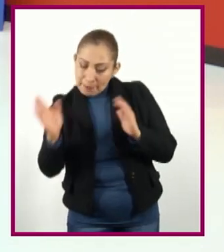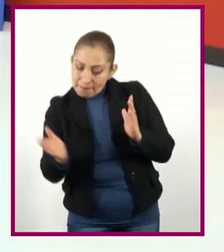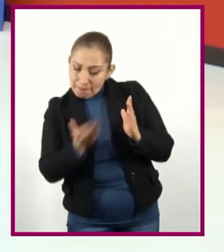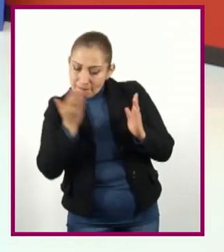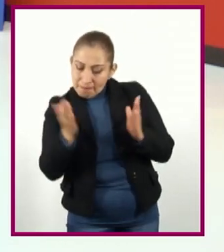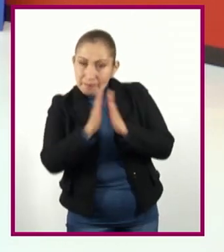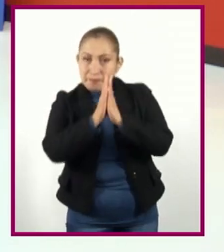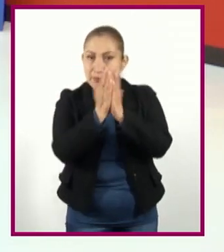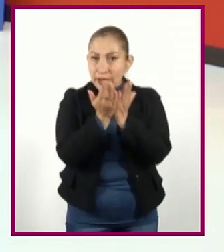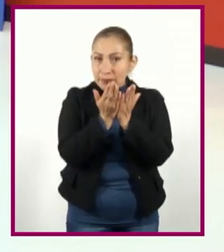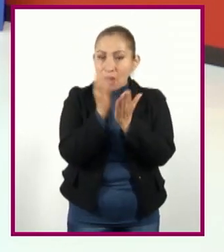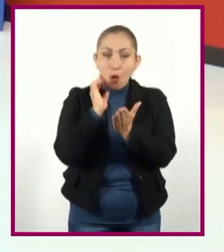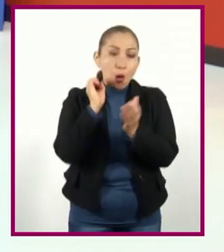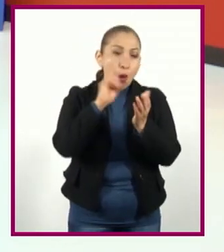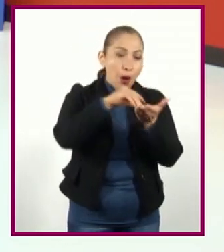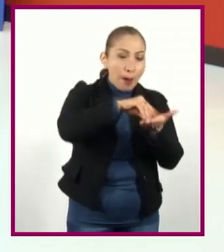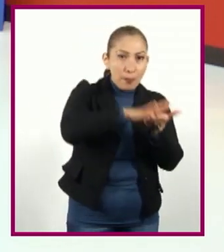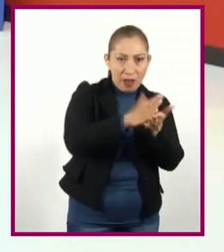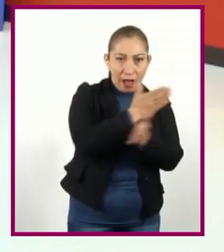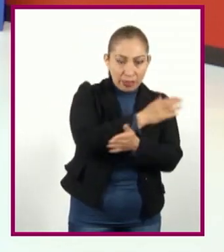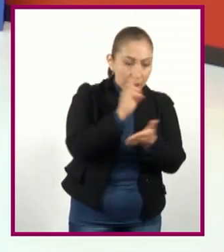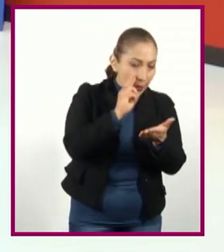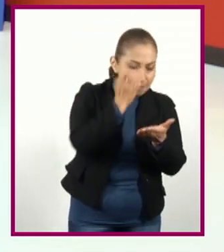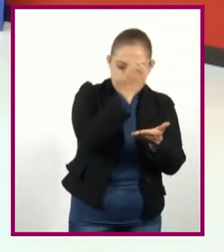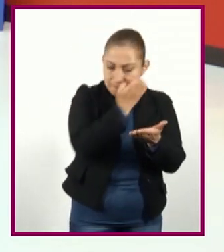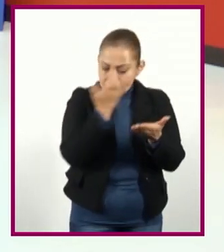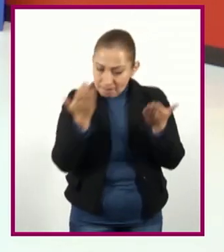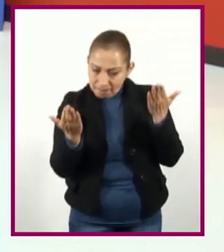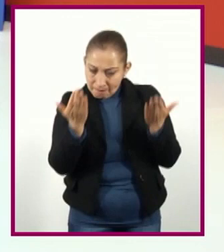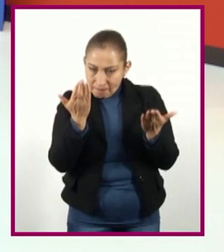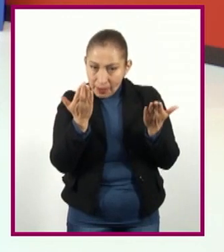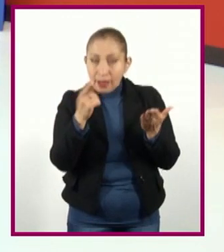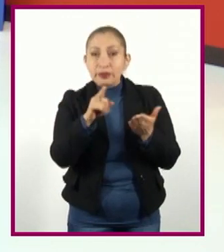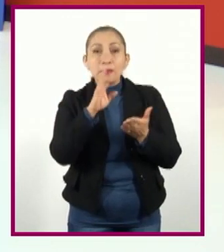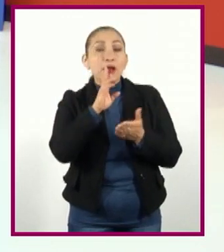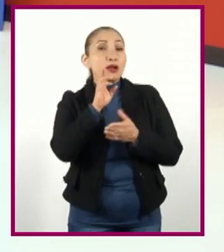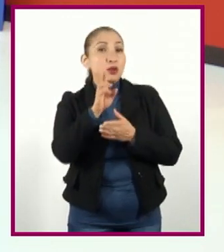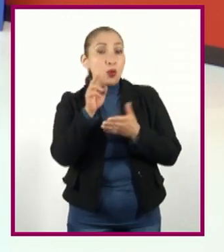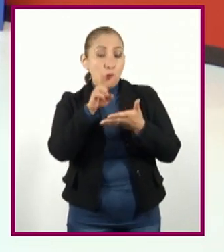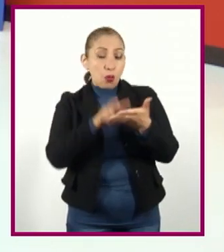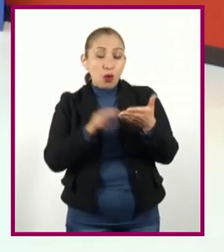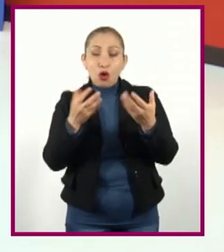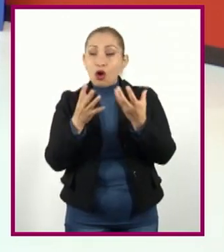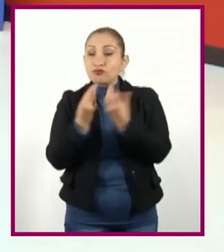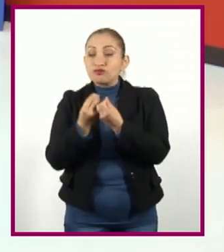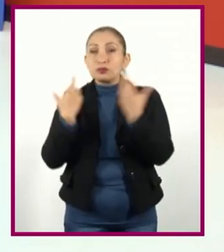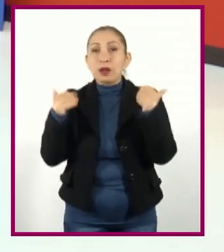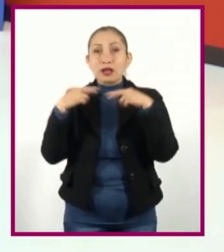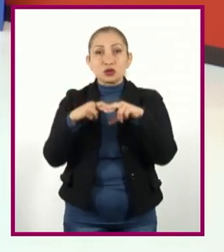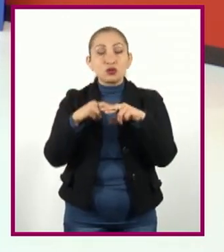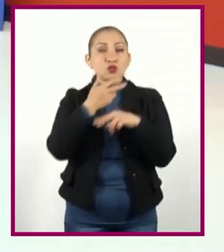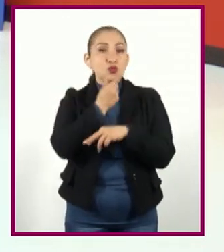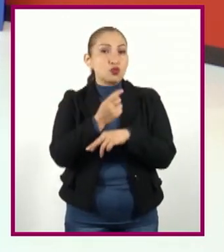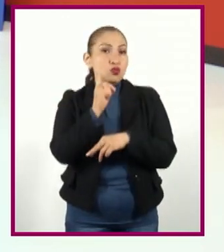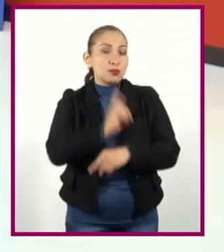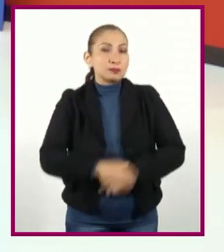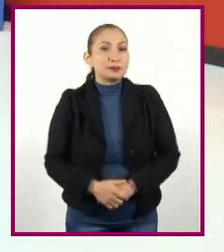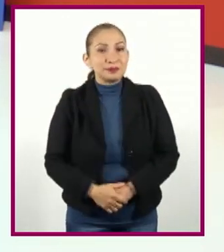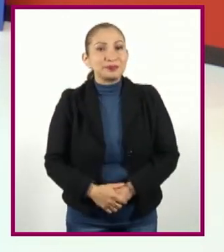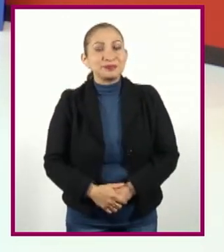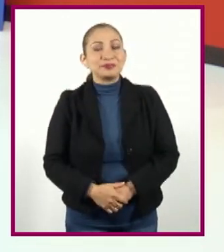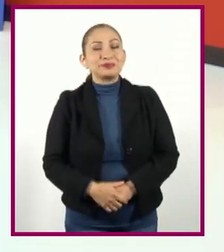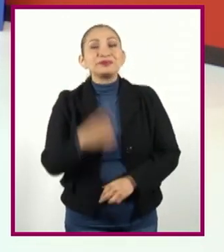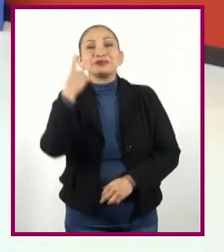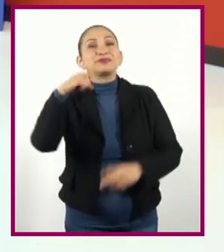de texto y revisar sus apuntes. También las pueden resolver revisándolas con su profesor o profesora.